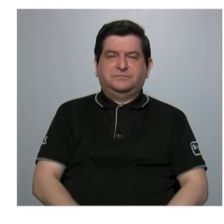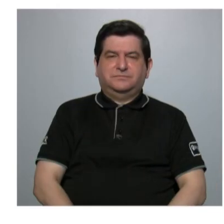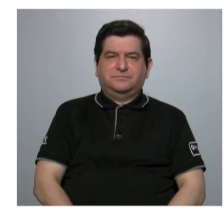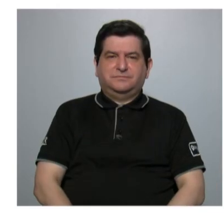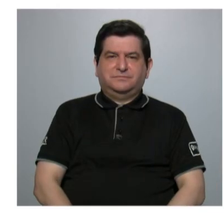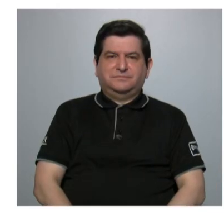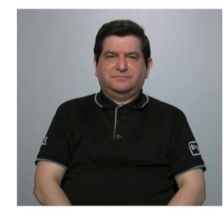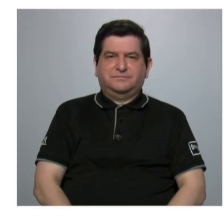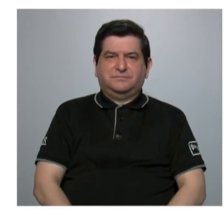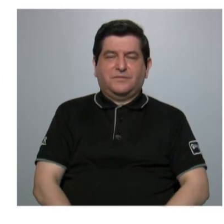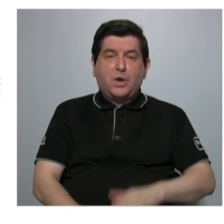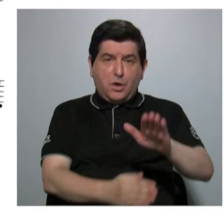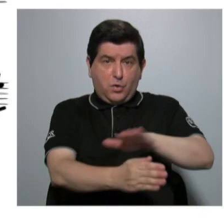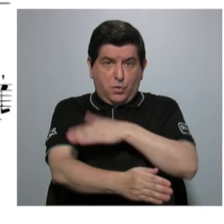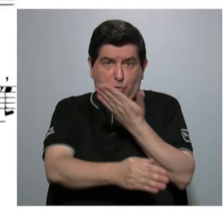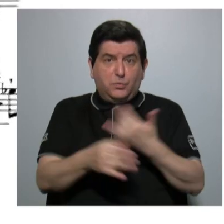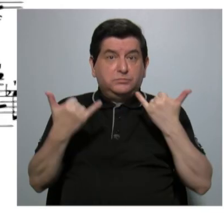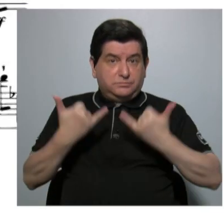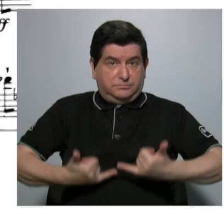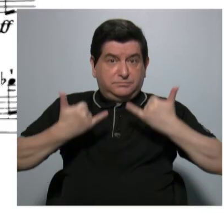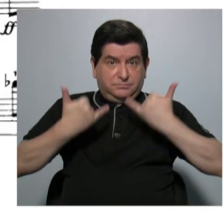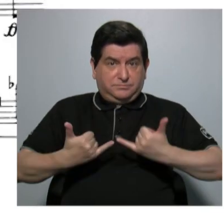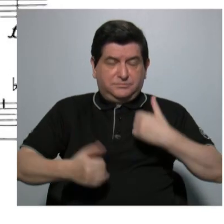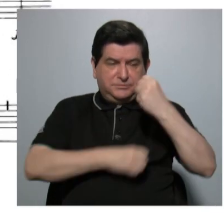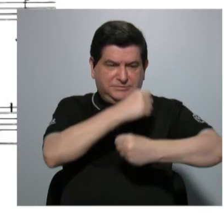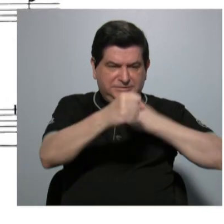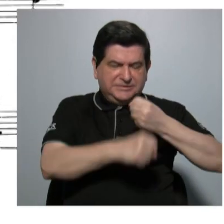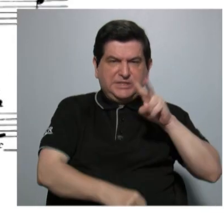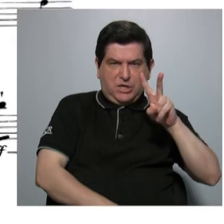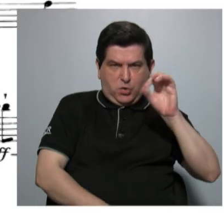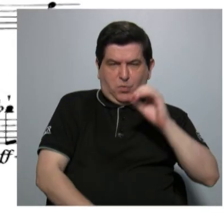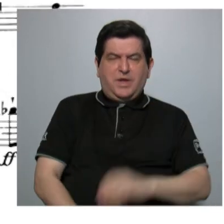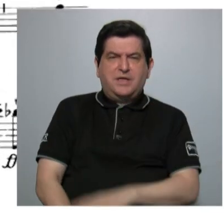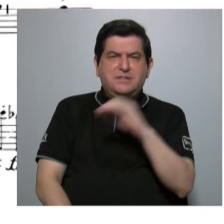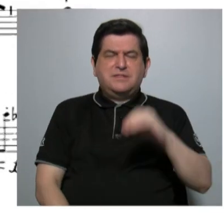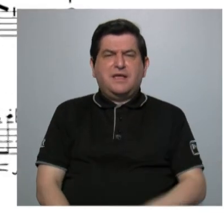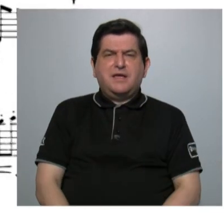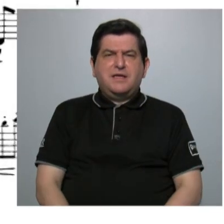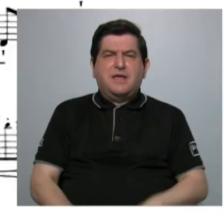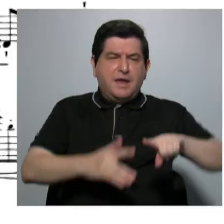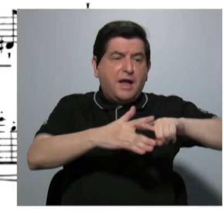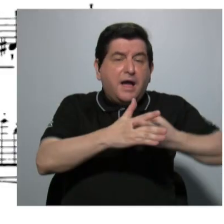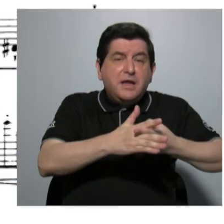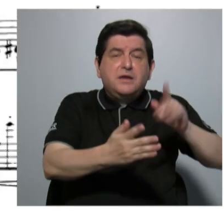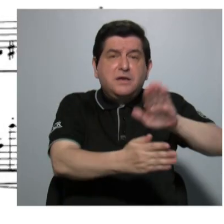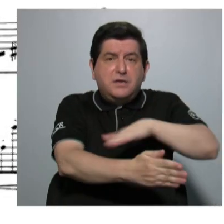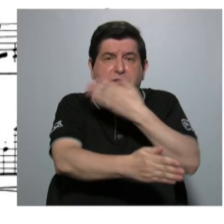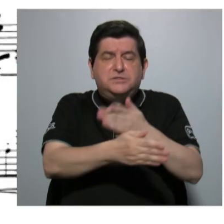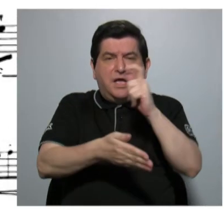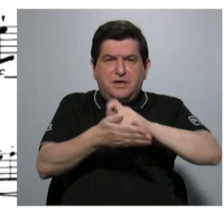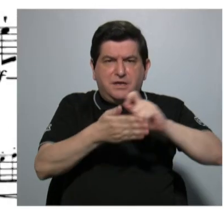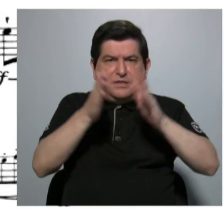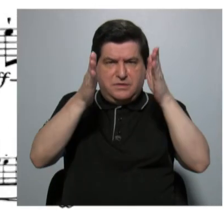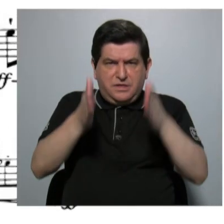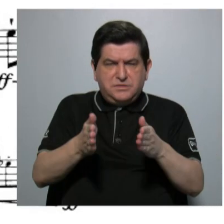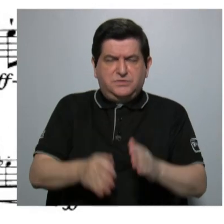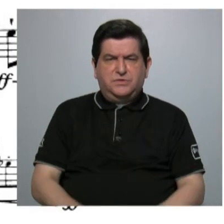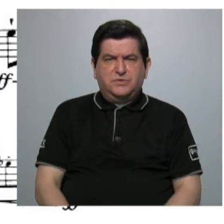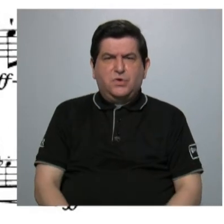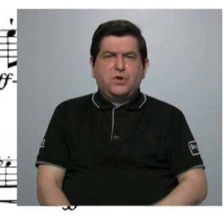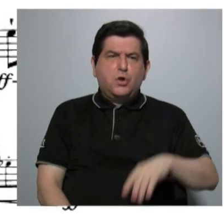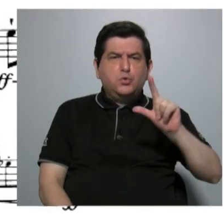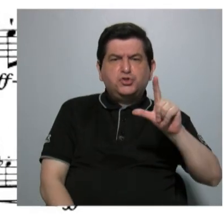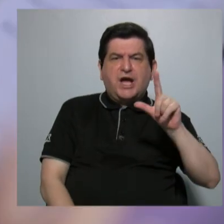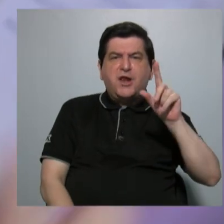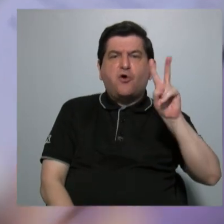dedican a la música contemporánea del siglo XX y a estrenar obras de compositores. Le estoy hablando de